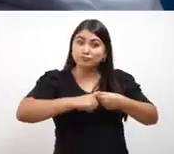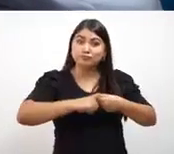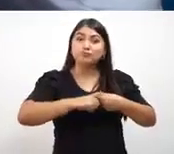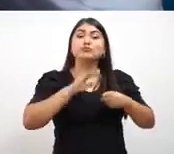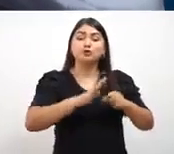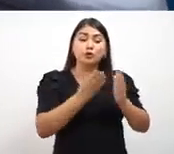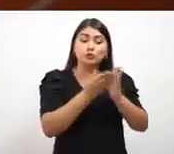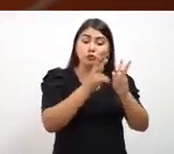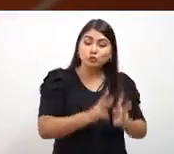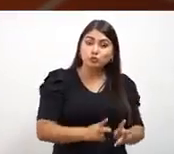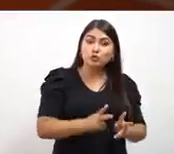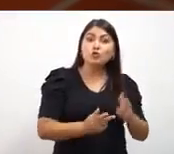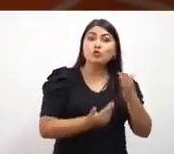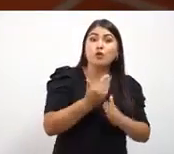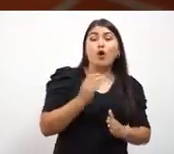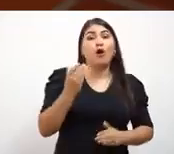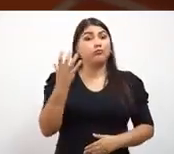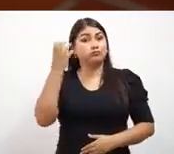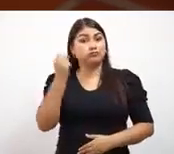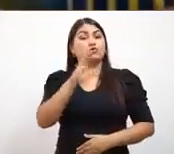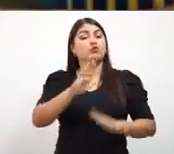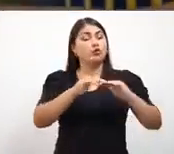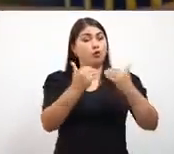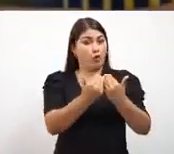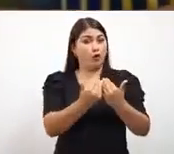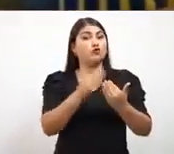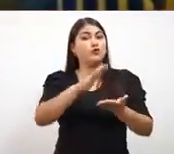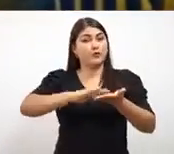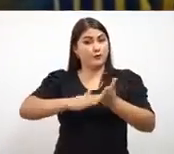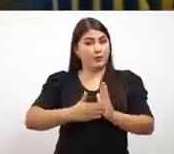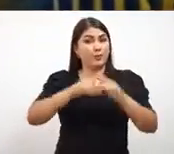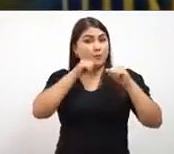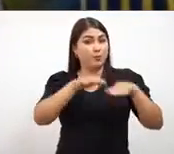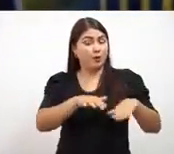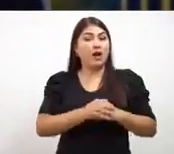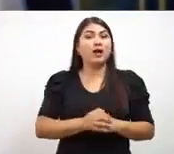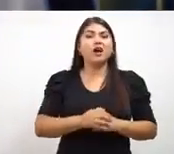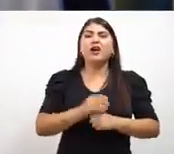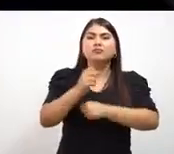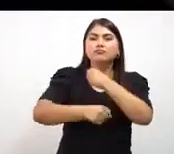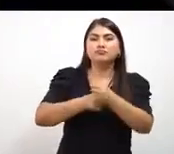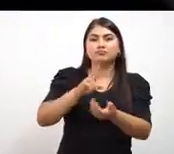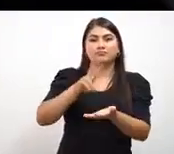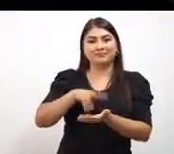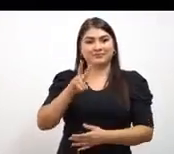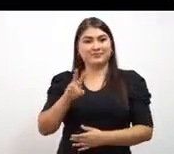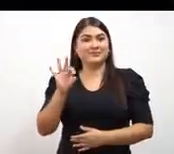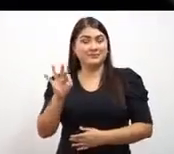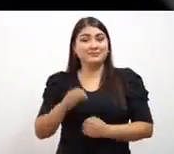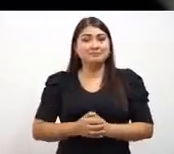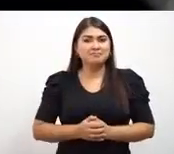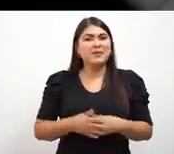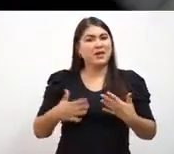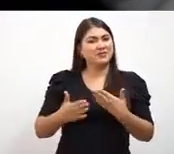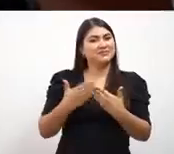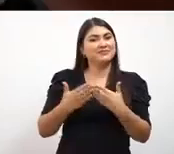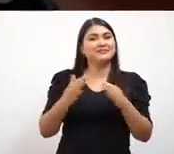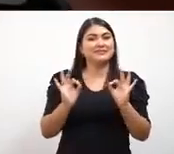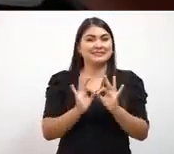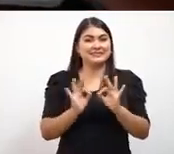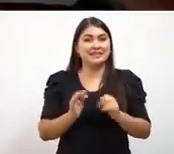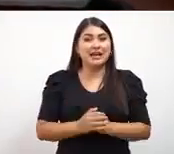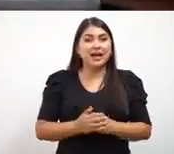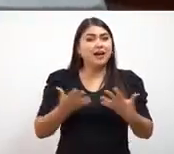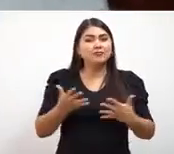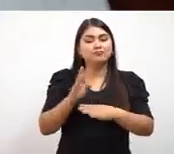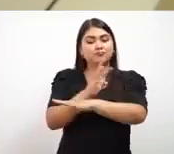realiza el registro de matrícula para estudiantes nuevos y antiguos de instituciones oficiales de Florida Blanca para el periodo 2023. De forma